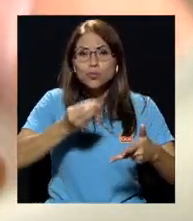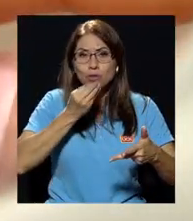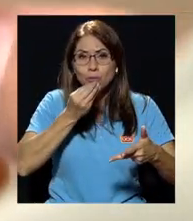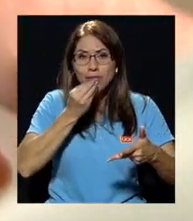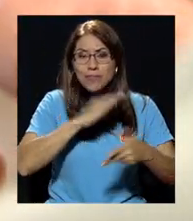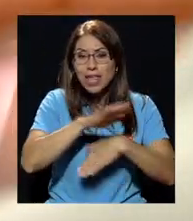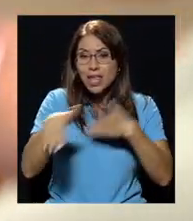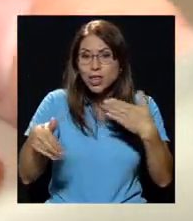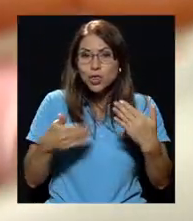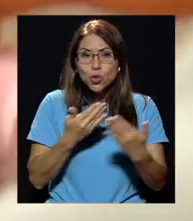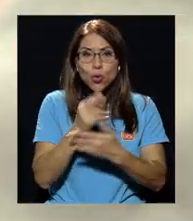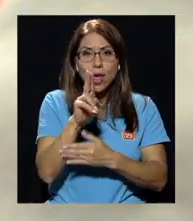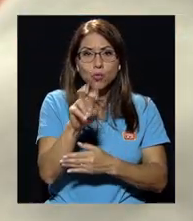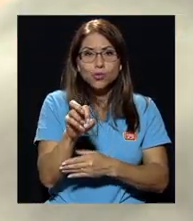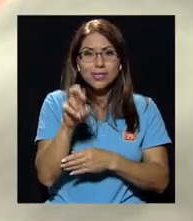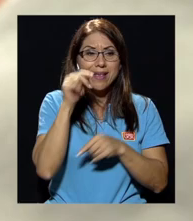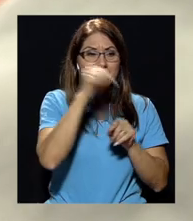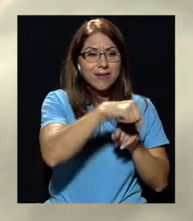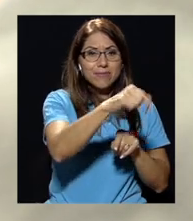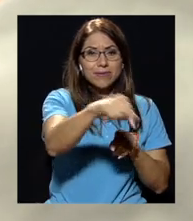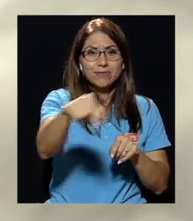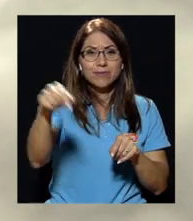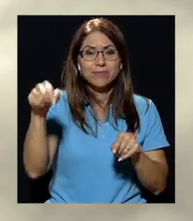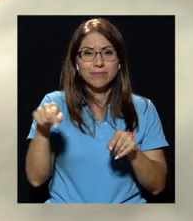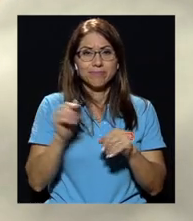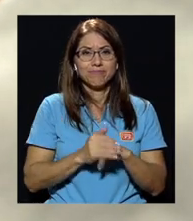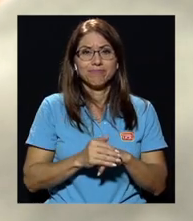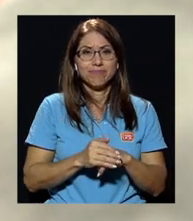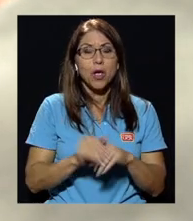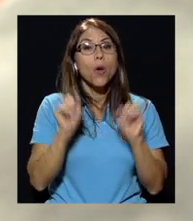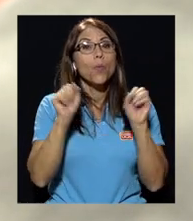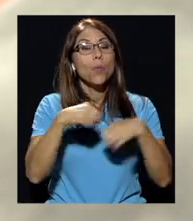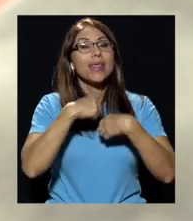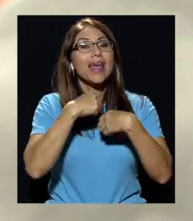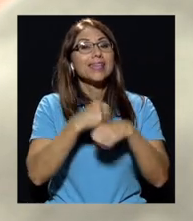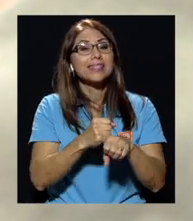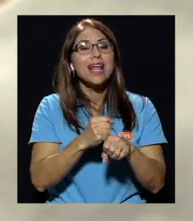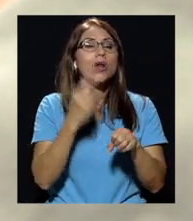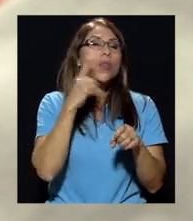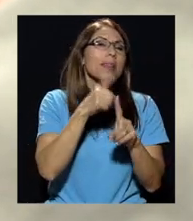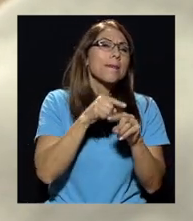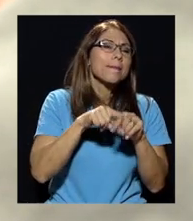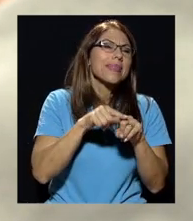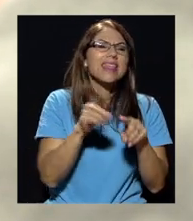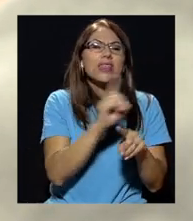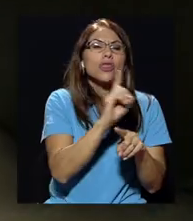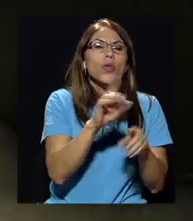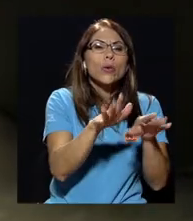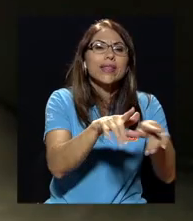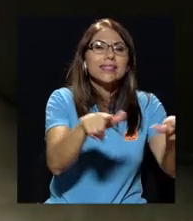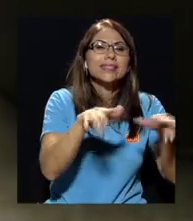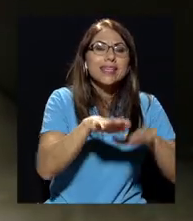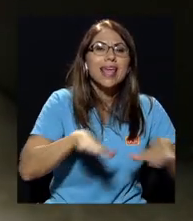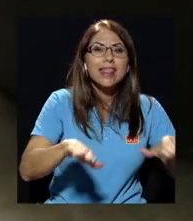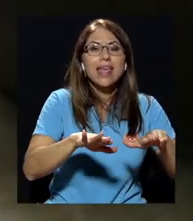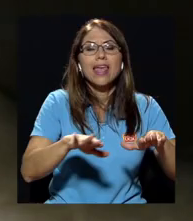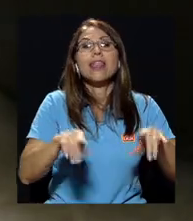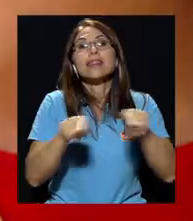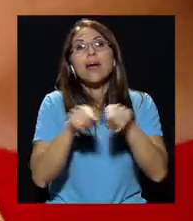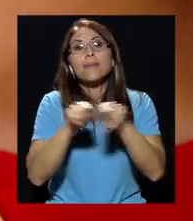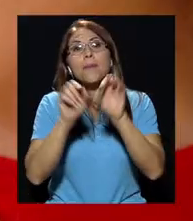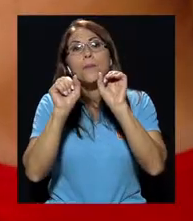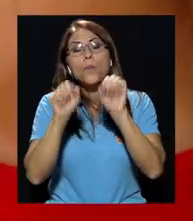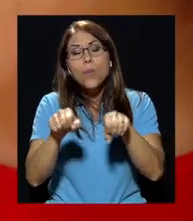recintos de la UCR. Se puede filtrar la búsqueda por sede, fecha y tiempo de comida. Además, contiene